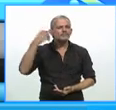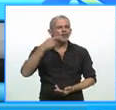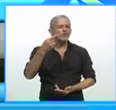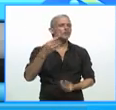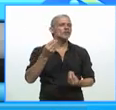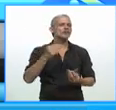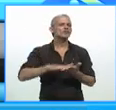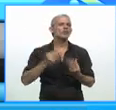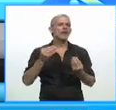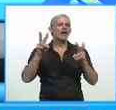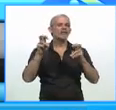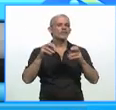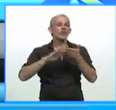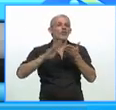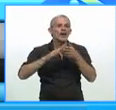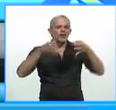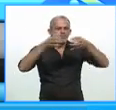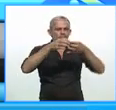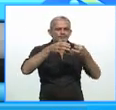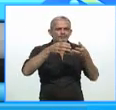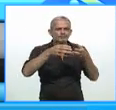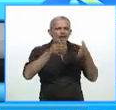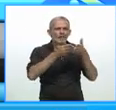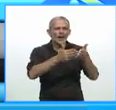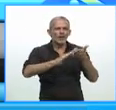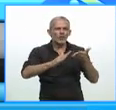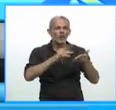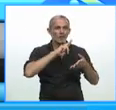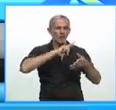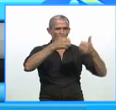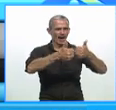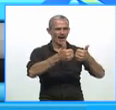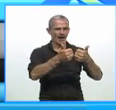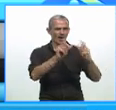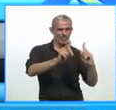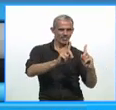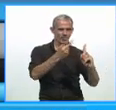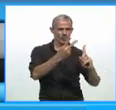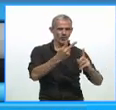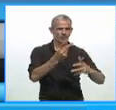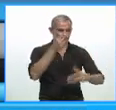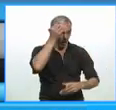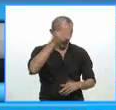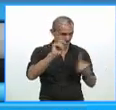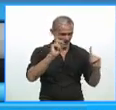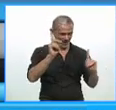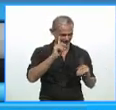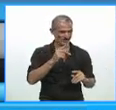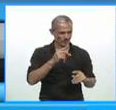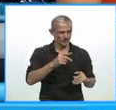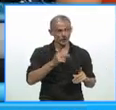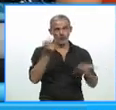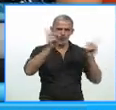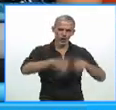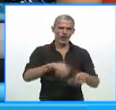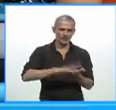de esta nueva categoría con la dama que te acompaña, con Cecilia. Yo pensé que te habías olvidado. No me voy a olvidar nunca, no.